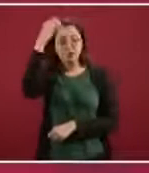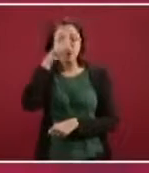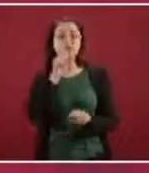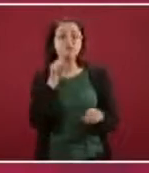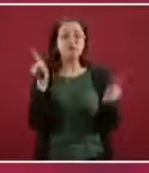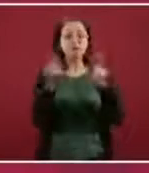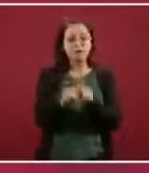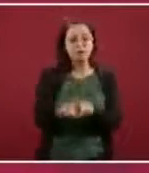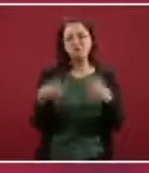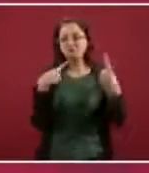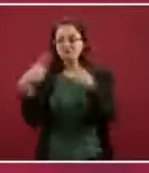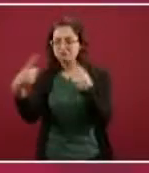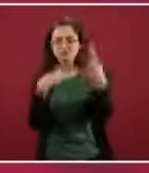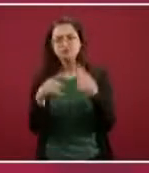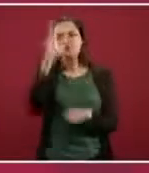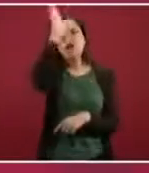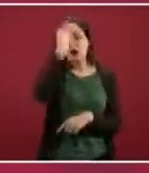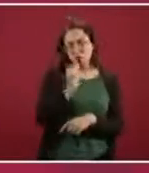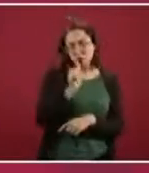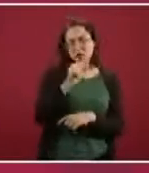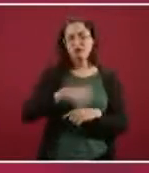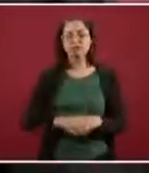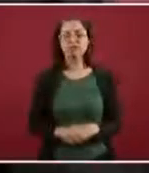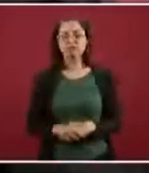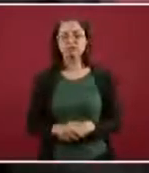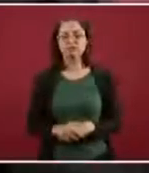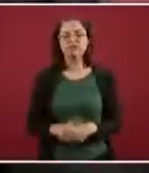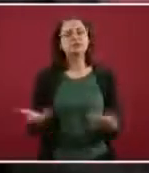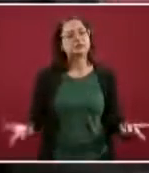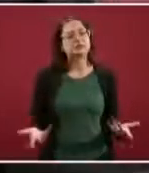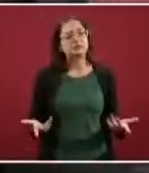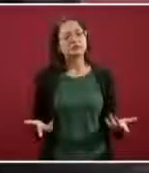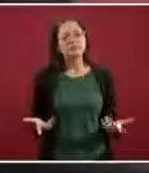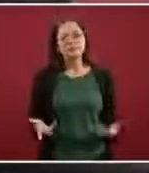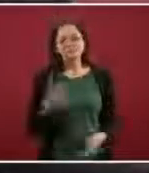presidente, y llegar a un acuerdo. Presidente, no, con todo respeto. No prohibir.